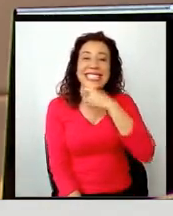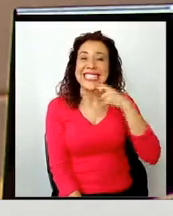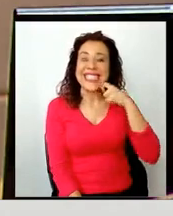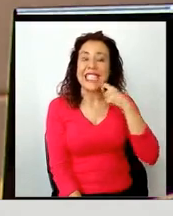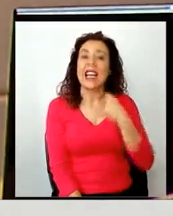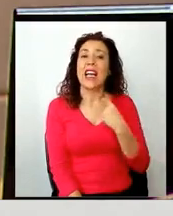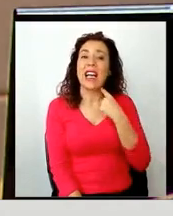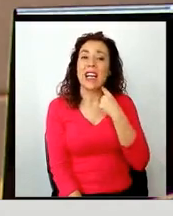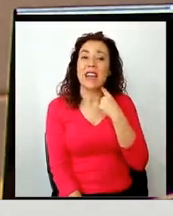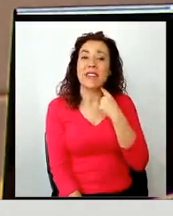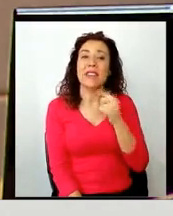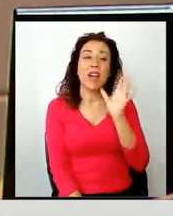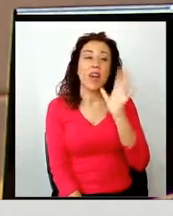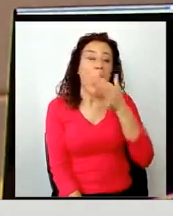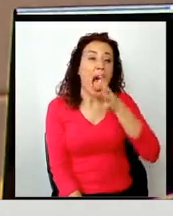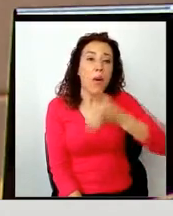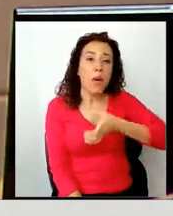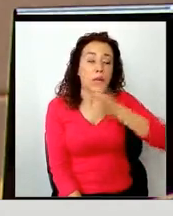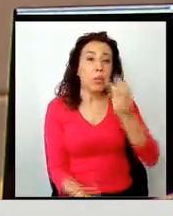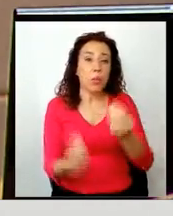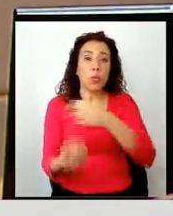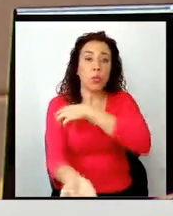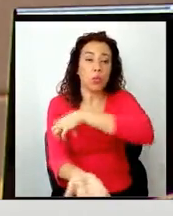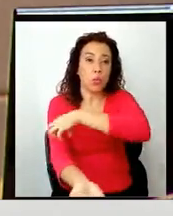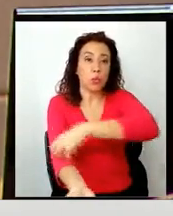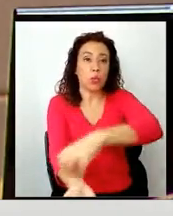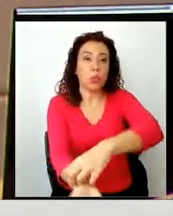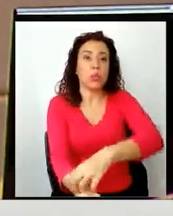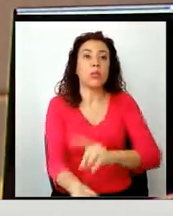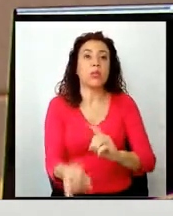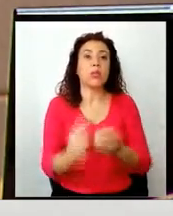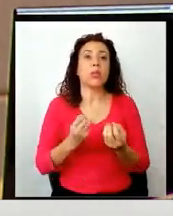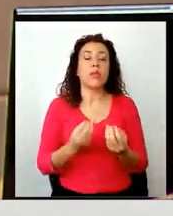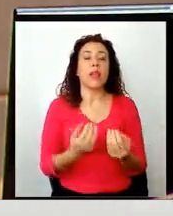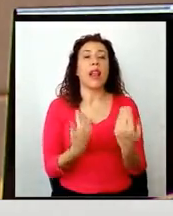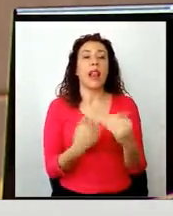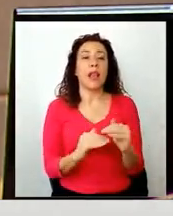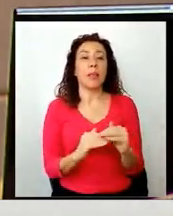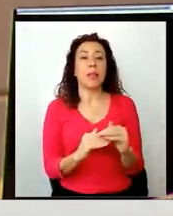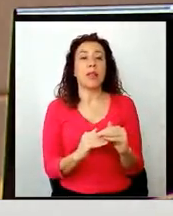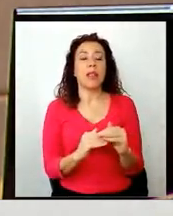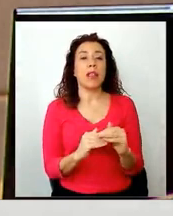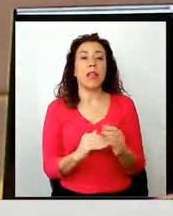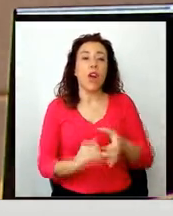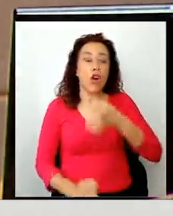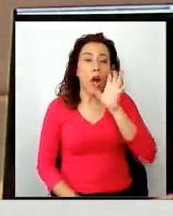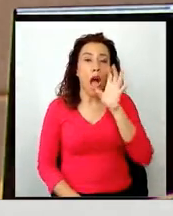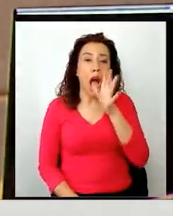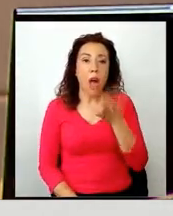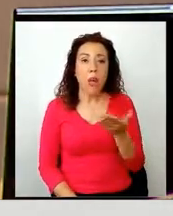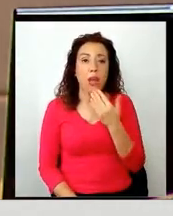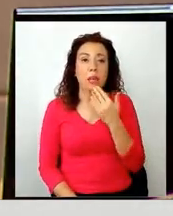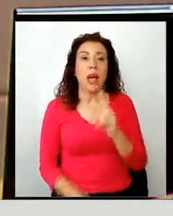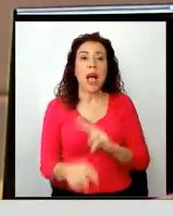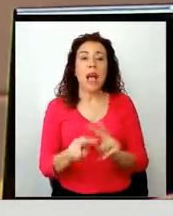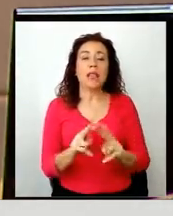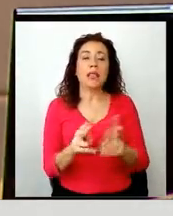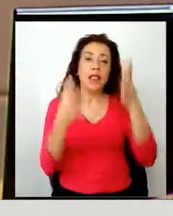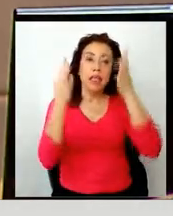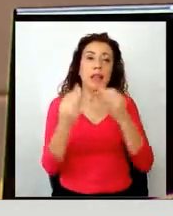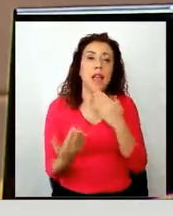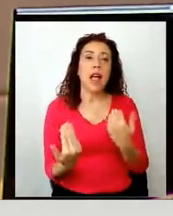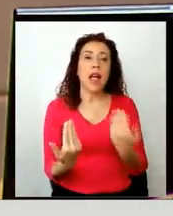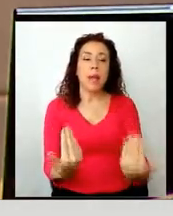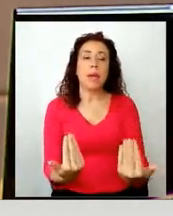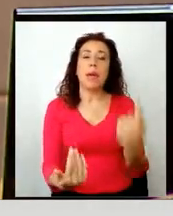suministro de agua potable en varias regiones lo que ha llevado a restricción del consumo del agua y también de la implementación de medidas de emergencia para garantizar